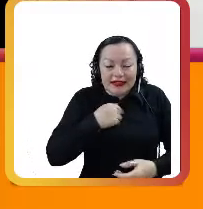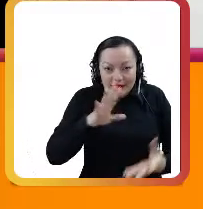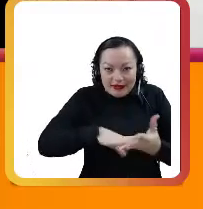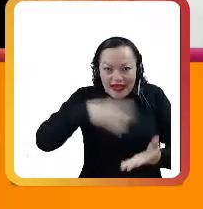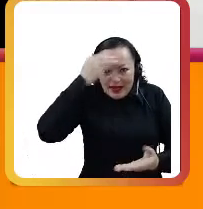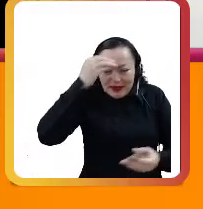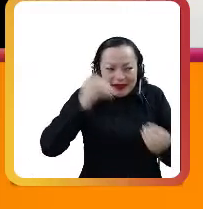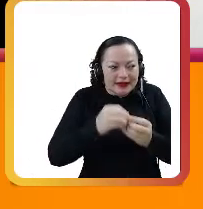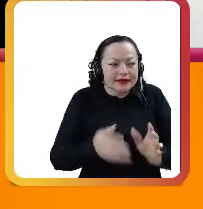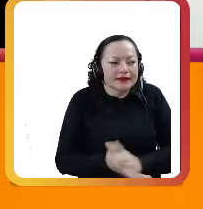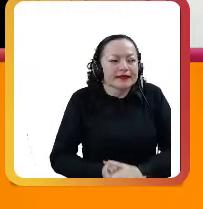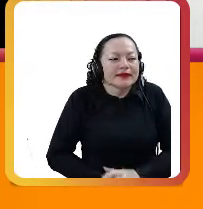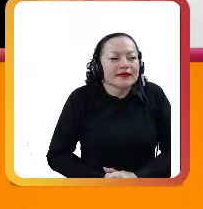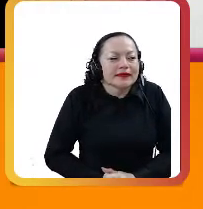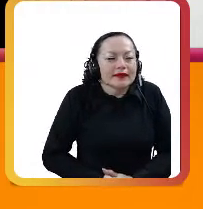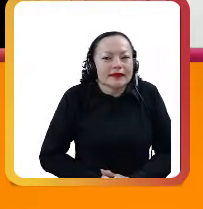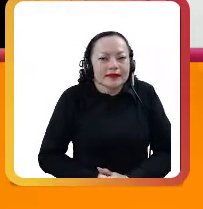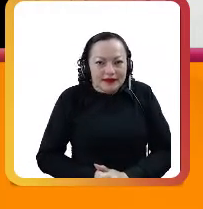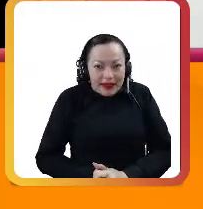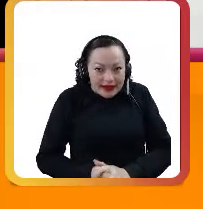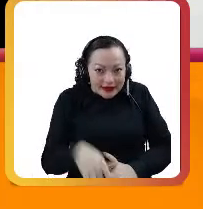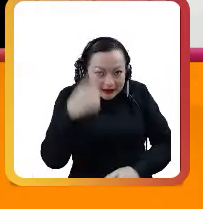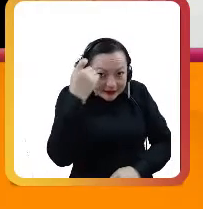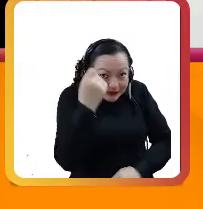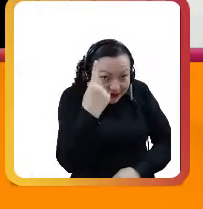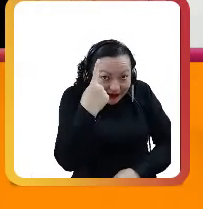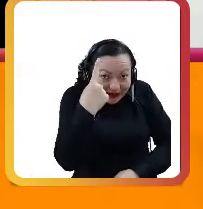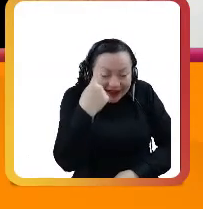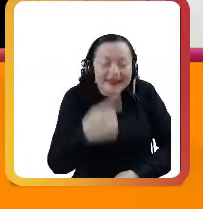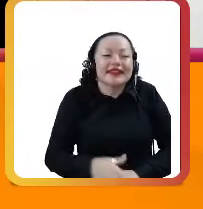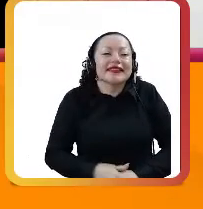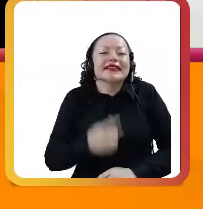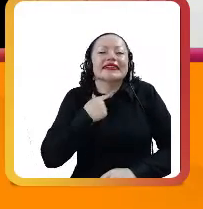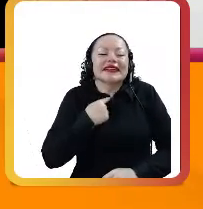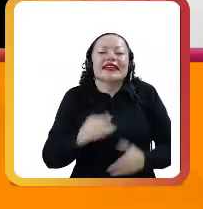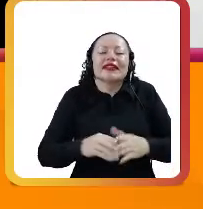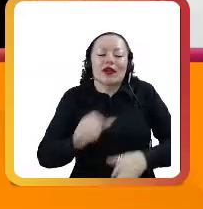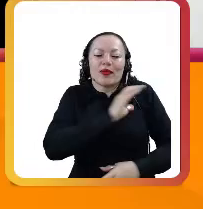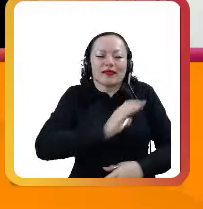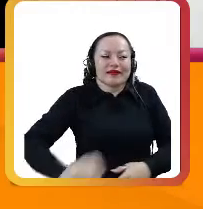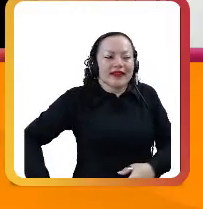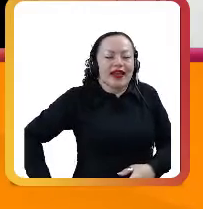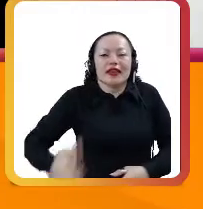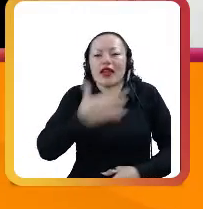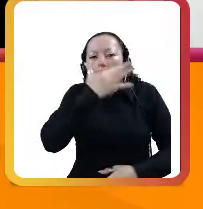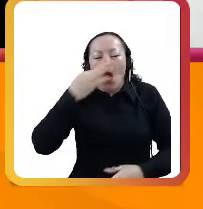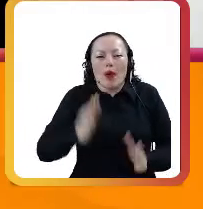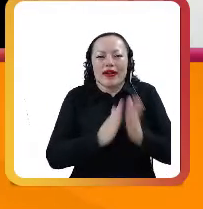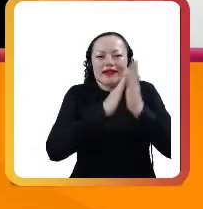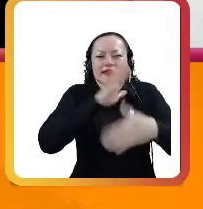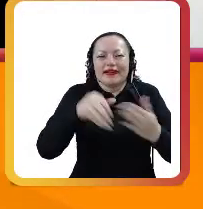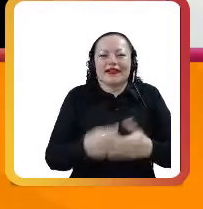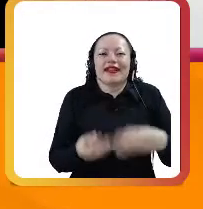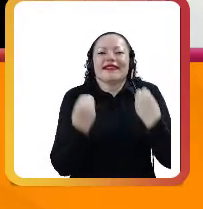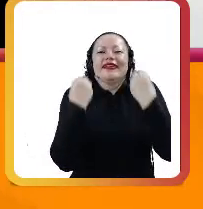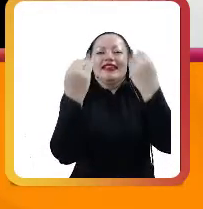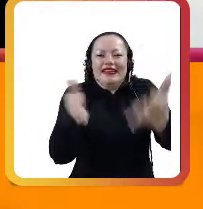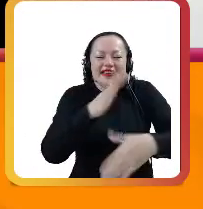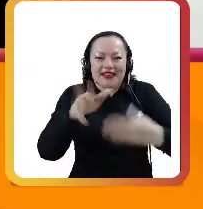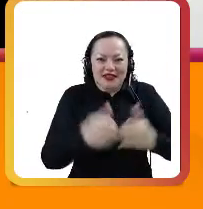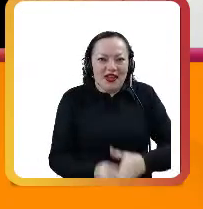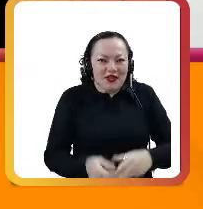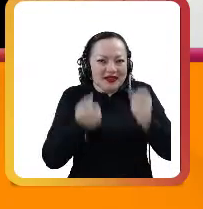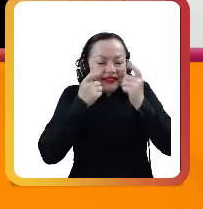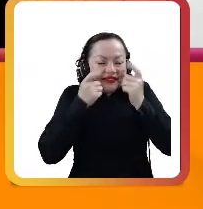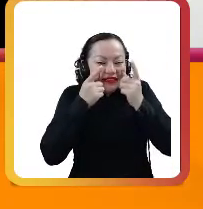Sí, me parece. Bueno, pues el pastor José Luis Morales nos entrega un datico